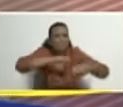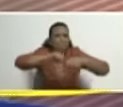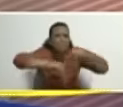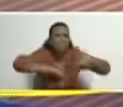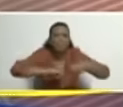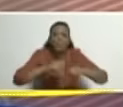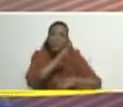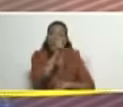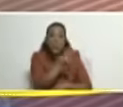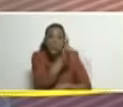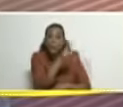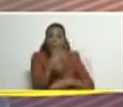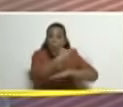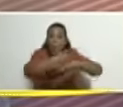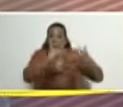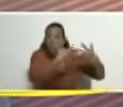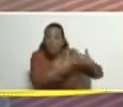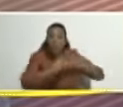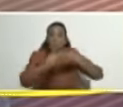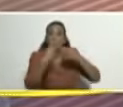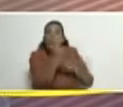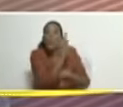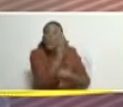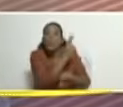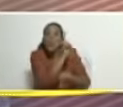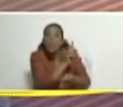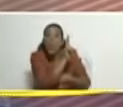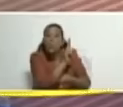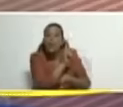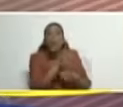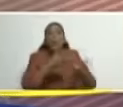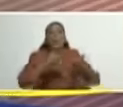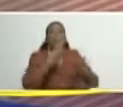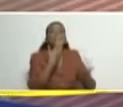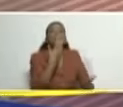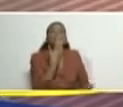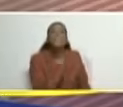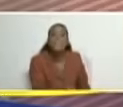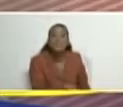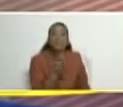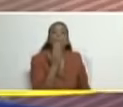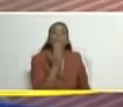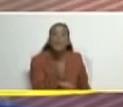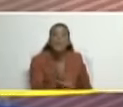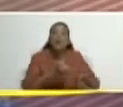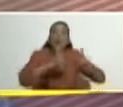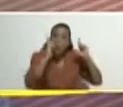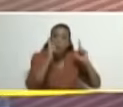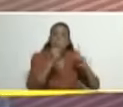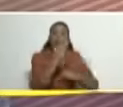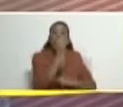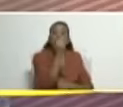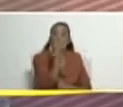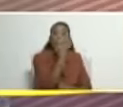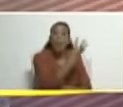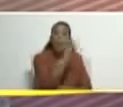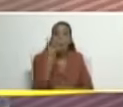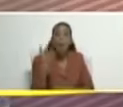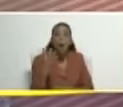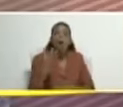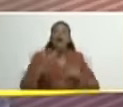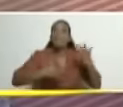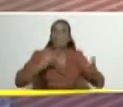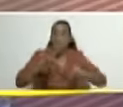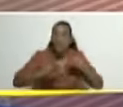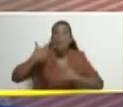Así que lo único que hizo el gobierno de Estados Unidos, que fue emitir una licencia número 44 para las